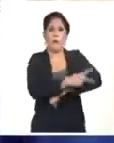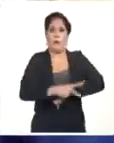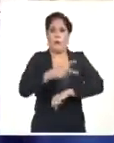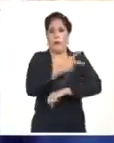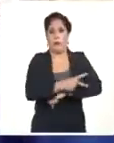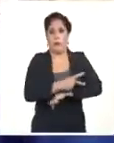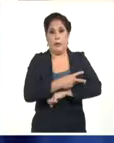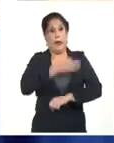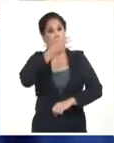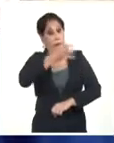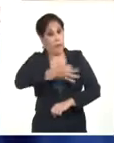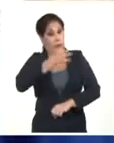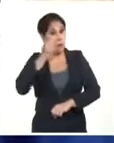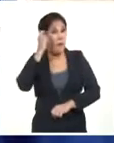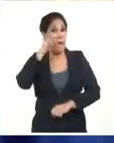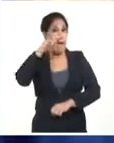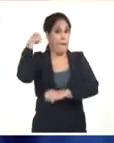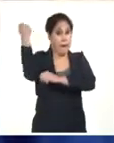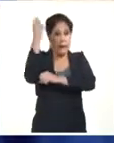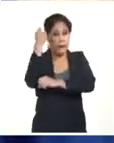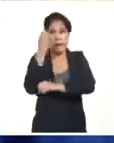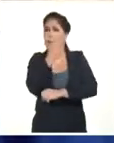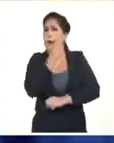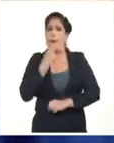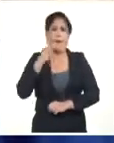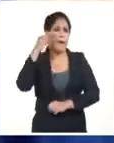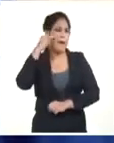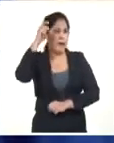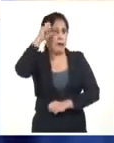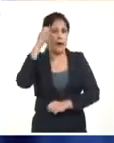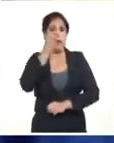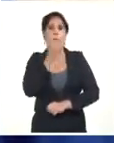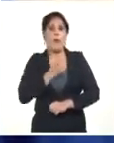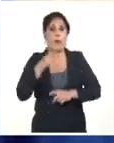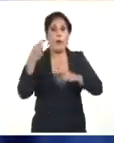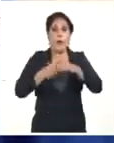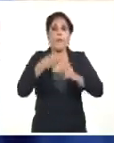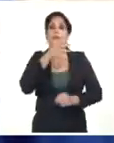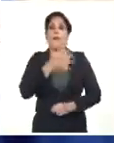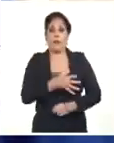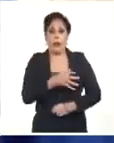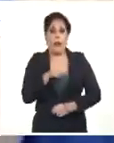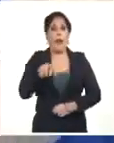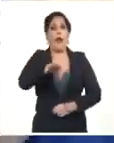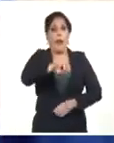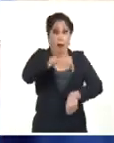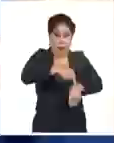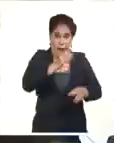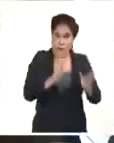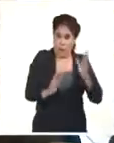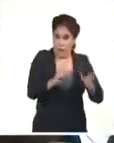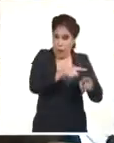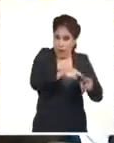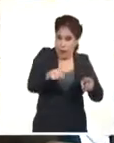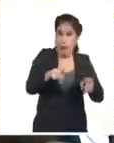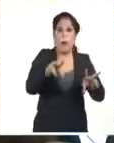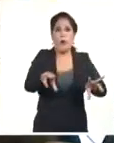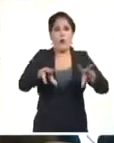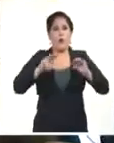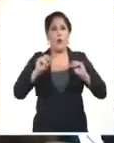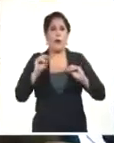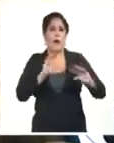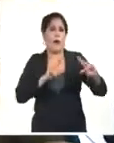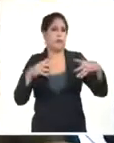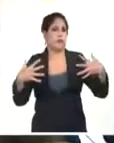resaltó las figuras de Maceo, Martí, Máximo Gómez y Fidel, y señaló que es el momento de lograr una nueva